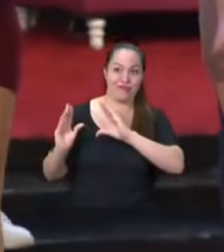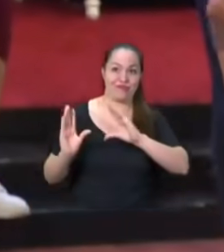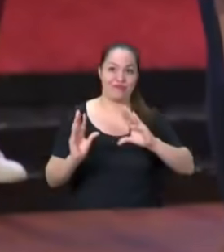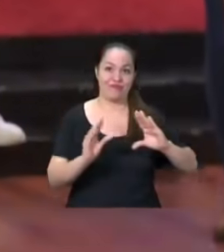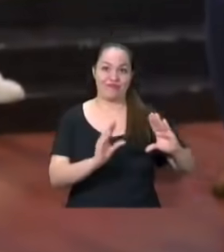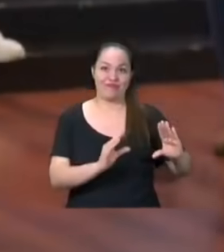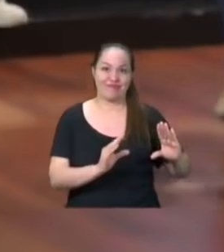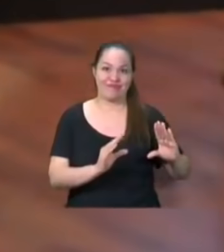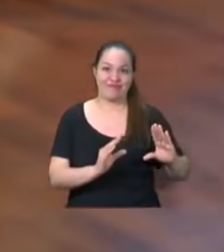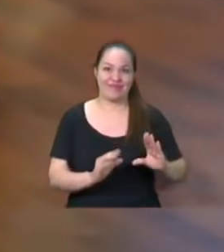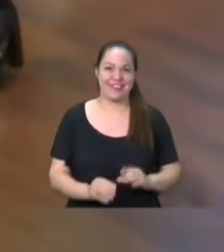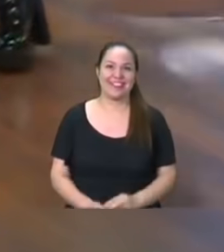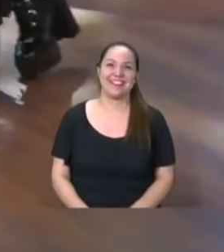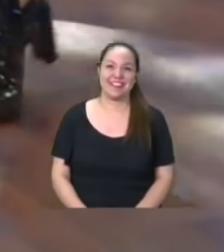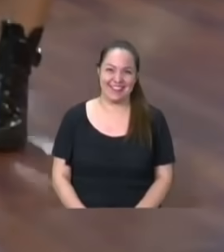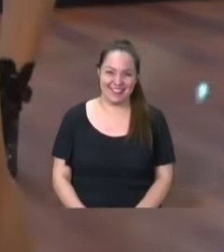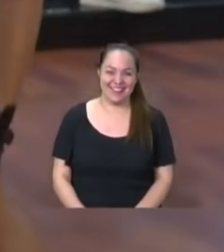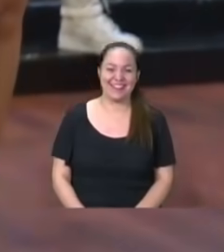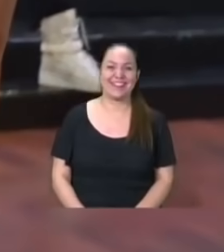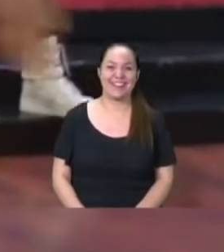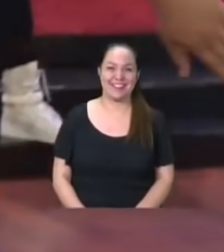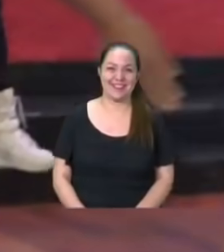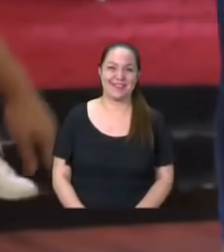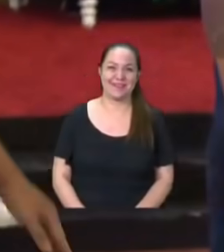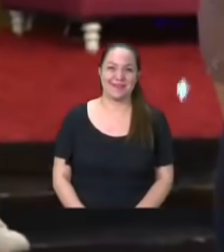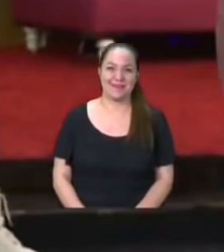Coreógrafa oficial de las chicas del show.